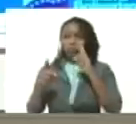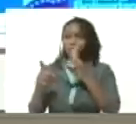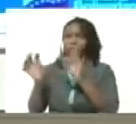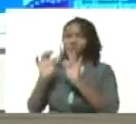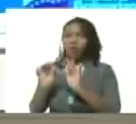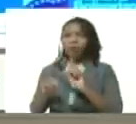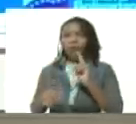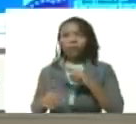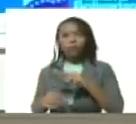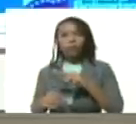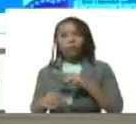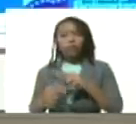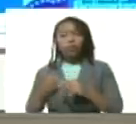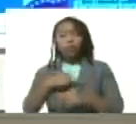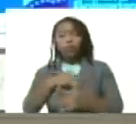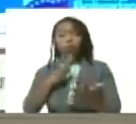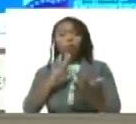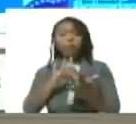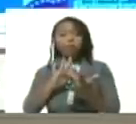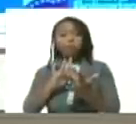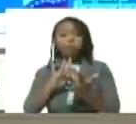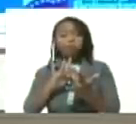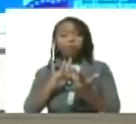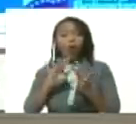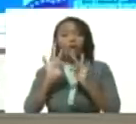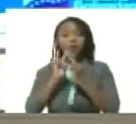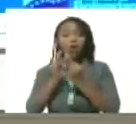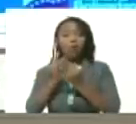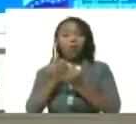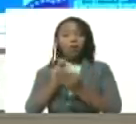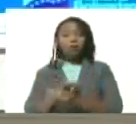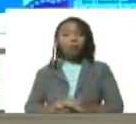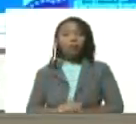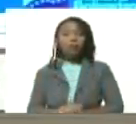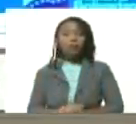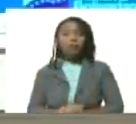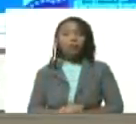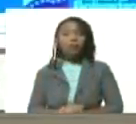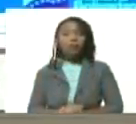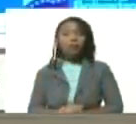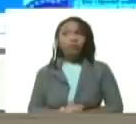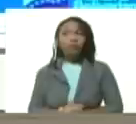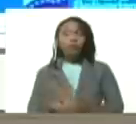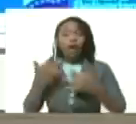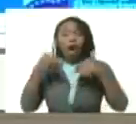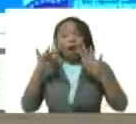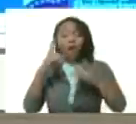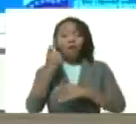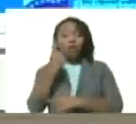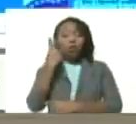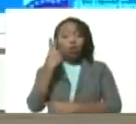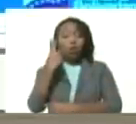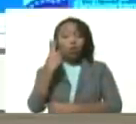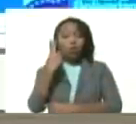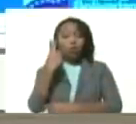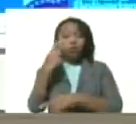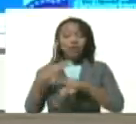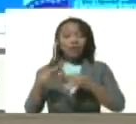Nosotros hemos estado en contacto con los familiares. Aún falta un niño por